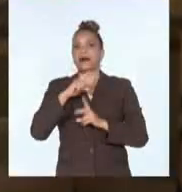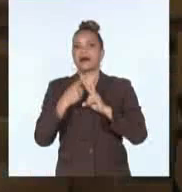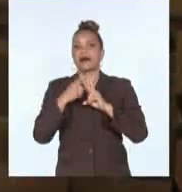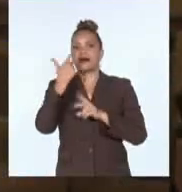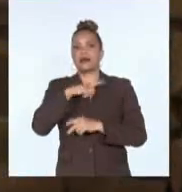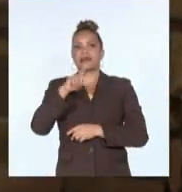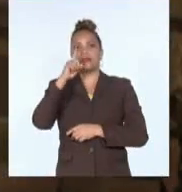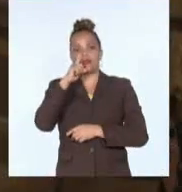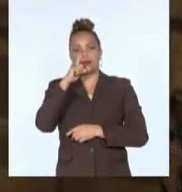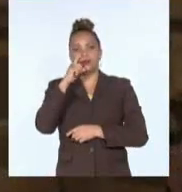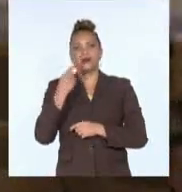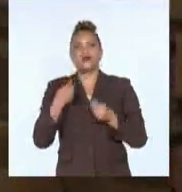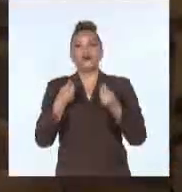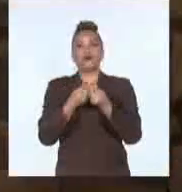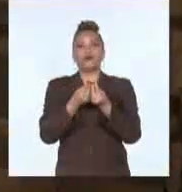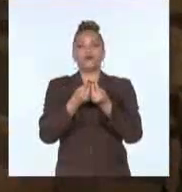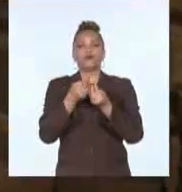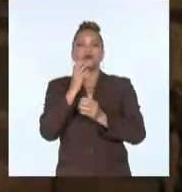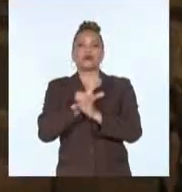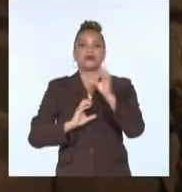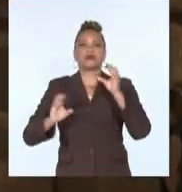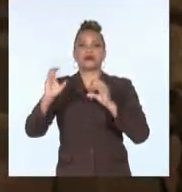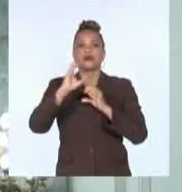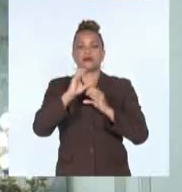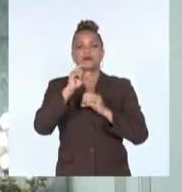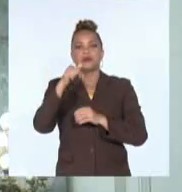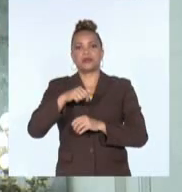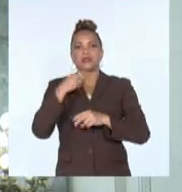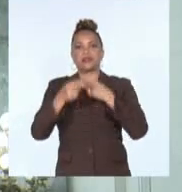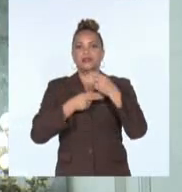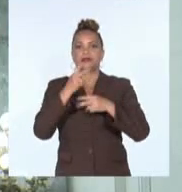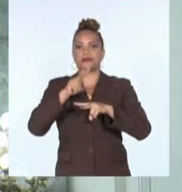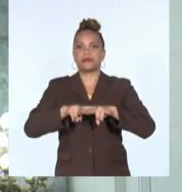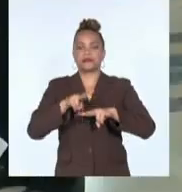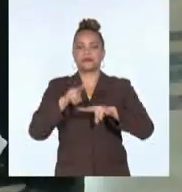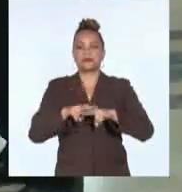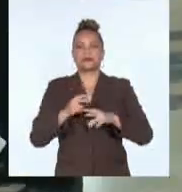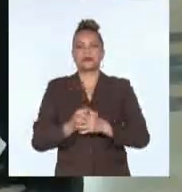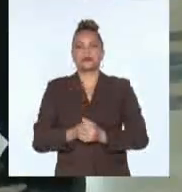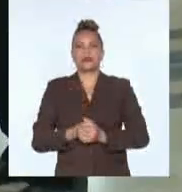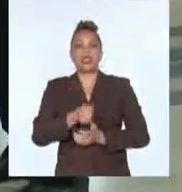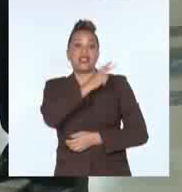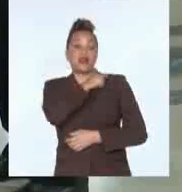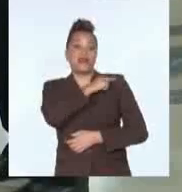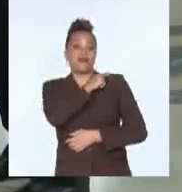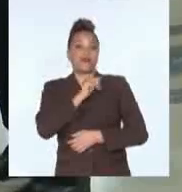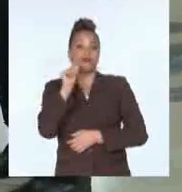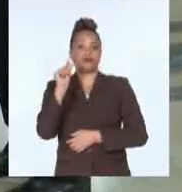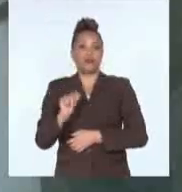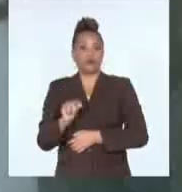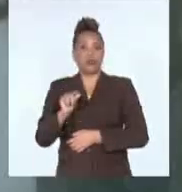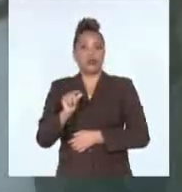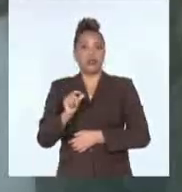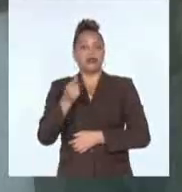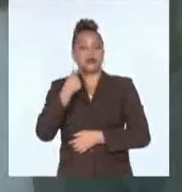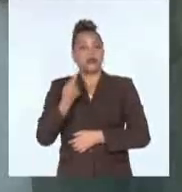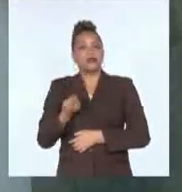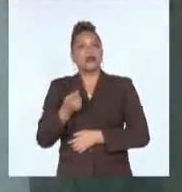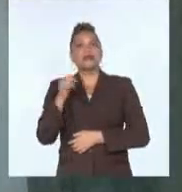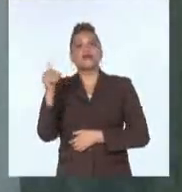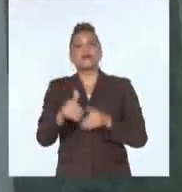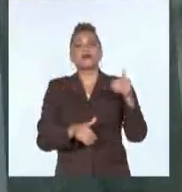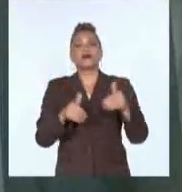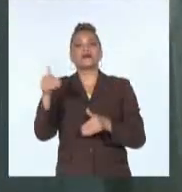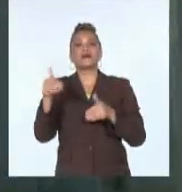propósito de la cumbre que se realiza por estos días en La Habana. La alta funcionaria euroasiática además preside la